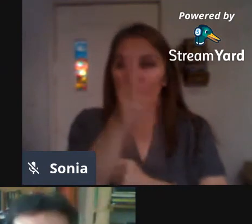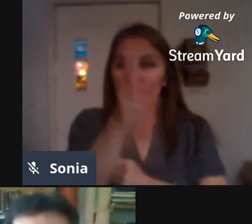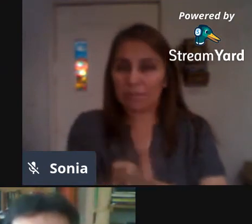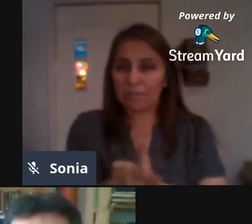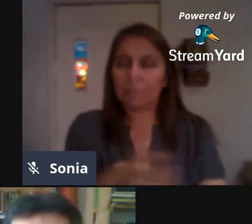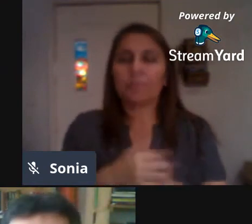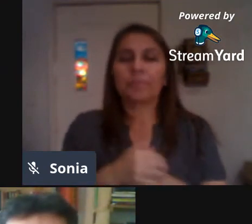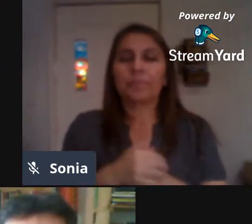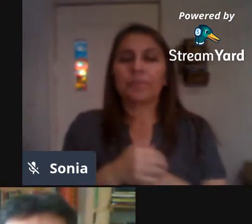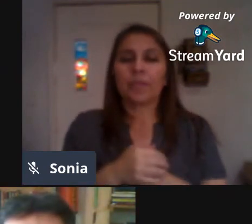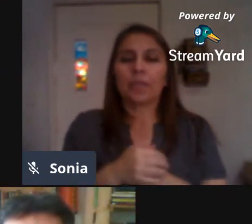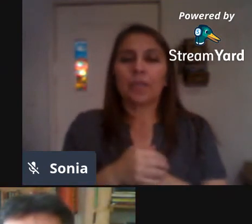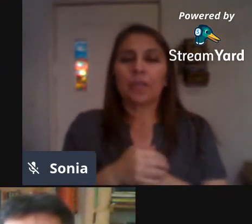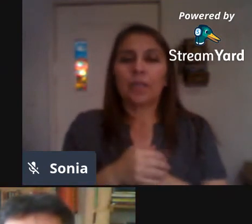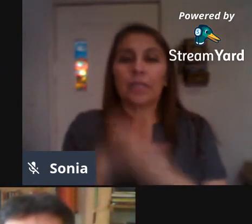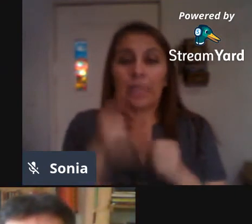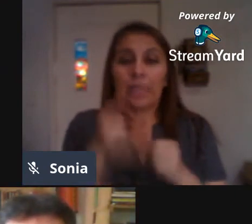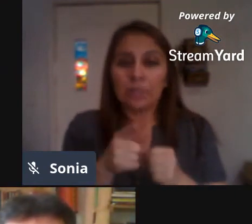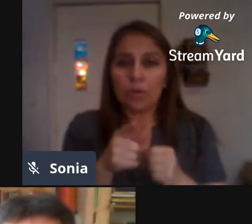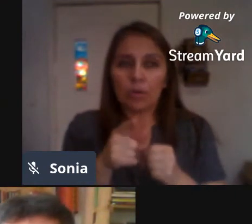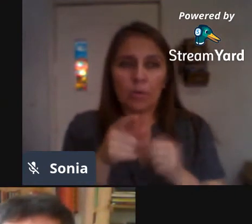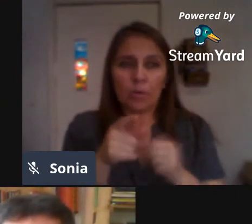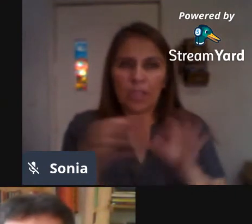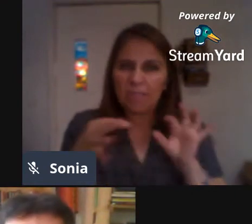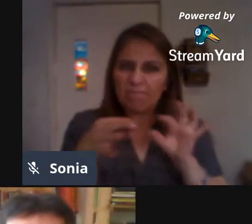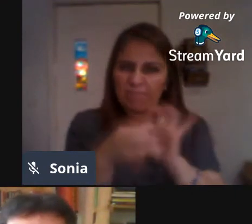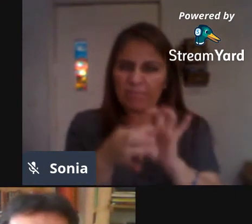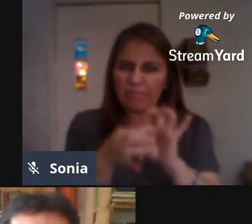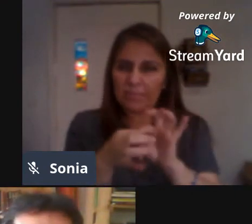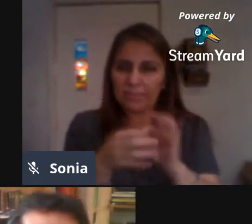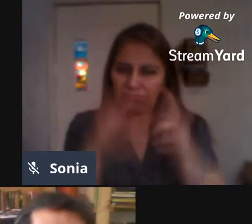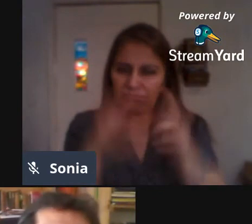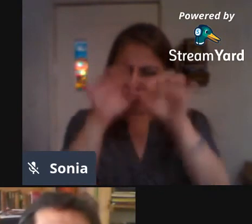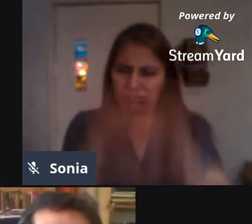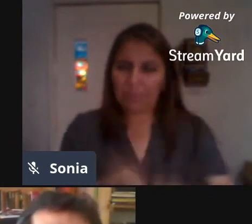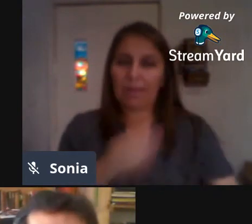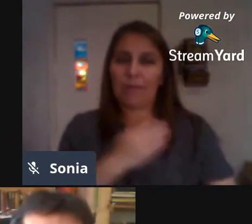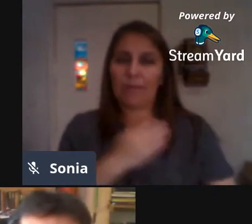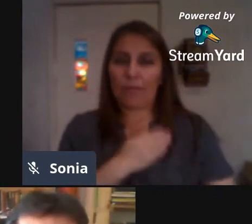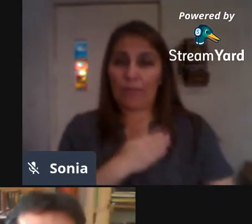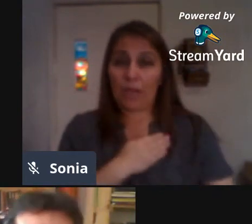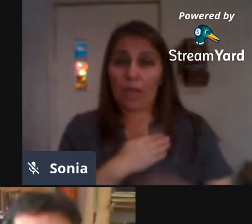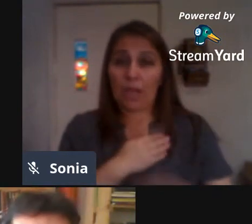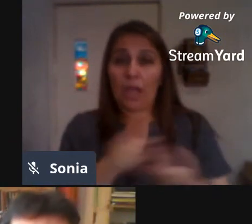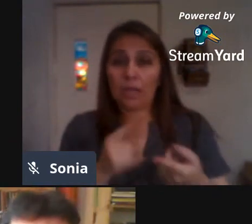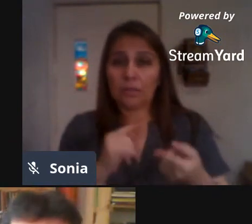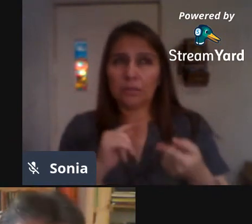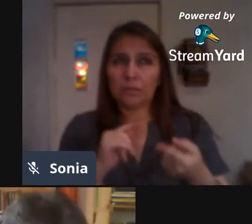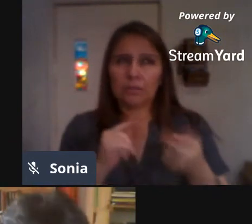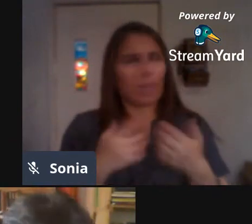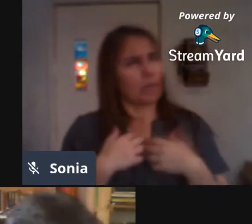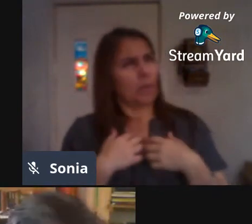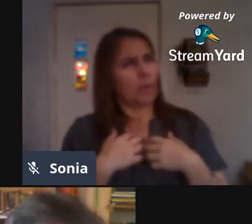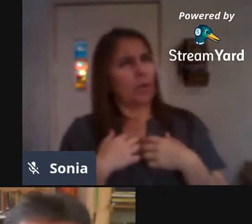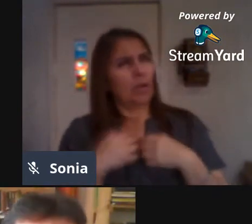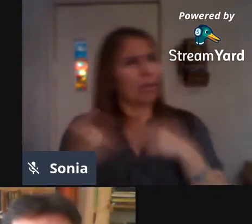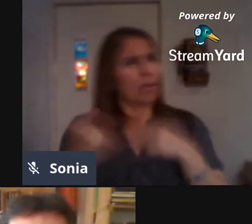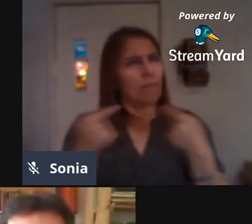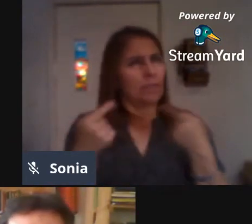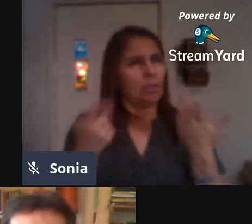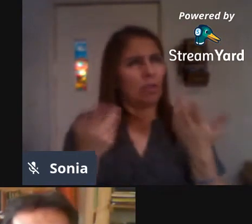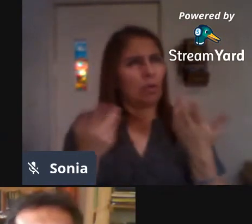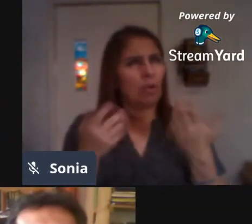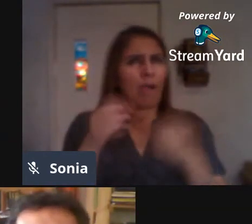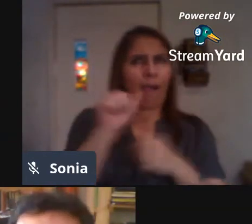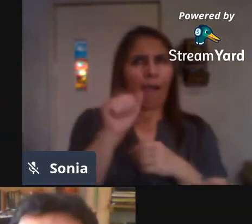omar bona novela haya es todo un debate si está bien o mal pues te senadores ana rondón en los críticos y